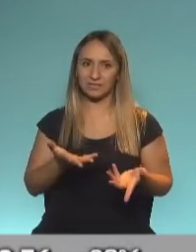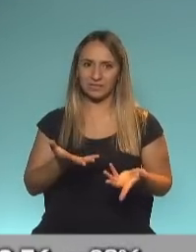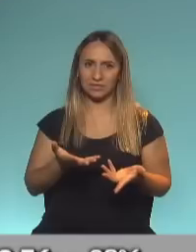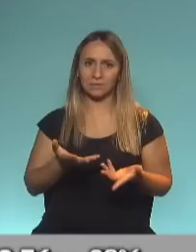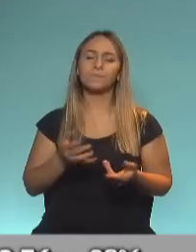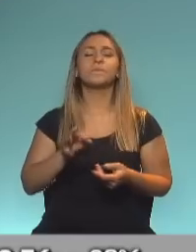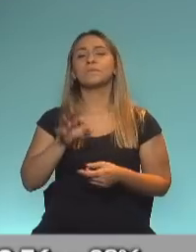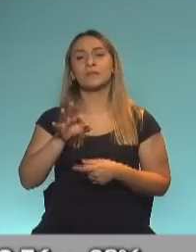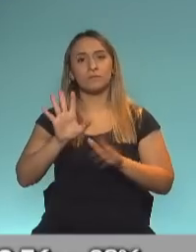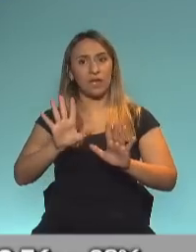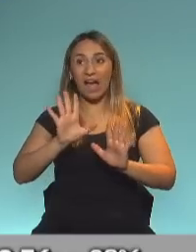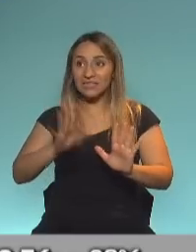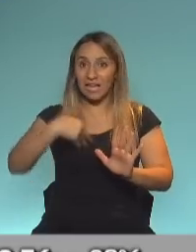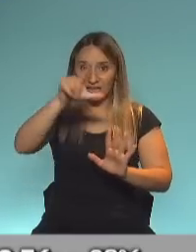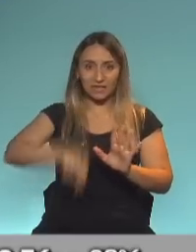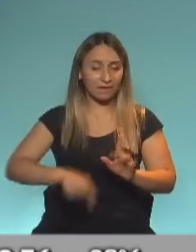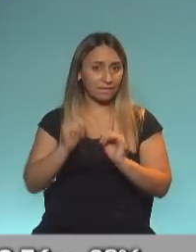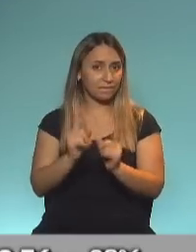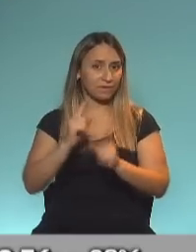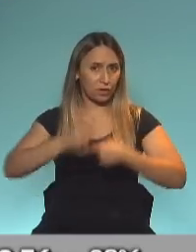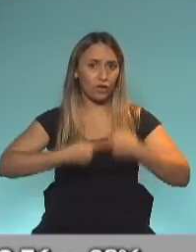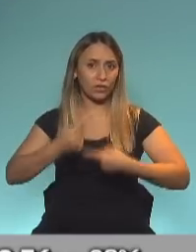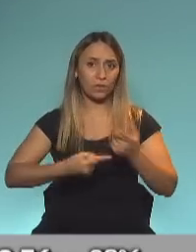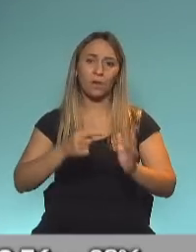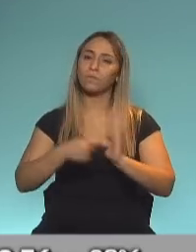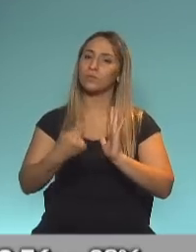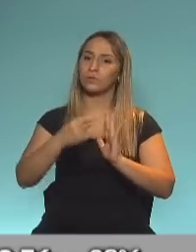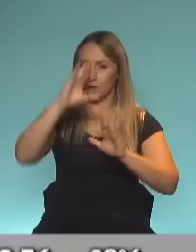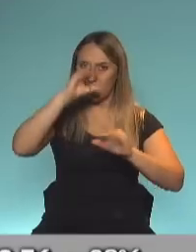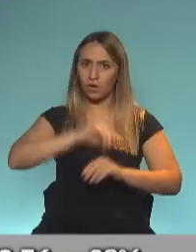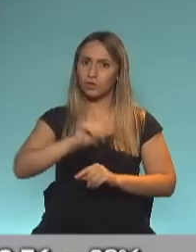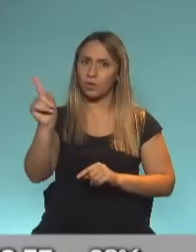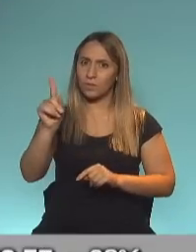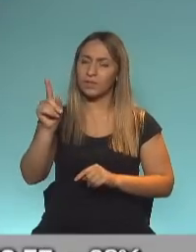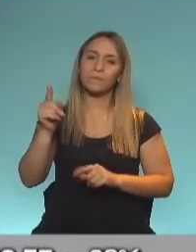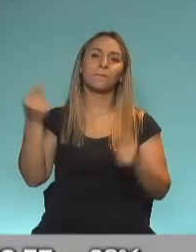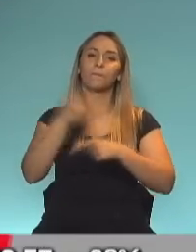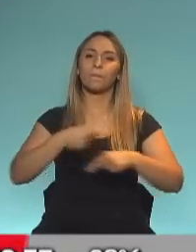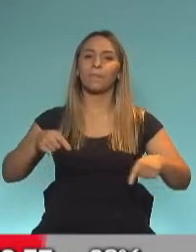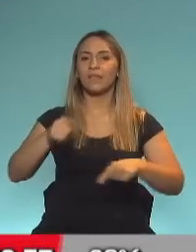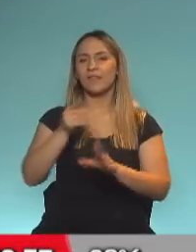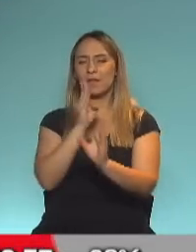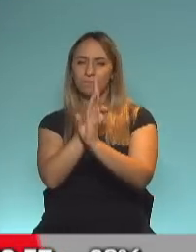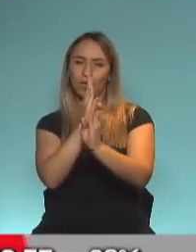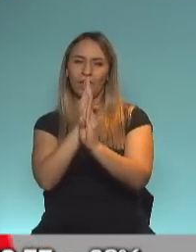en la Argentina, sin olvidar cómo se están tapando lo que fueron las causas del espionaje ilegal, del uso de